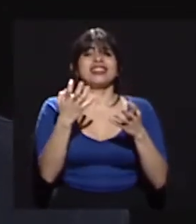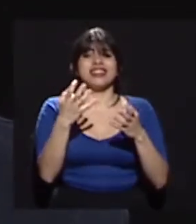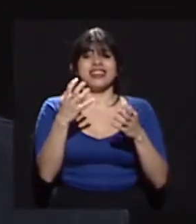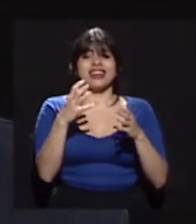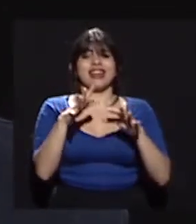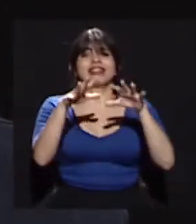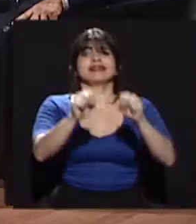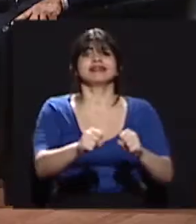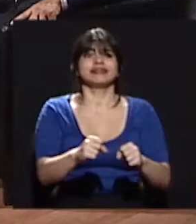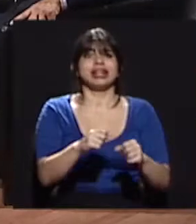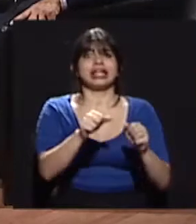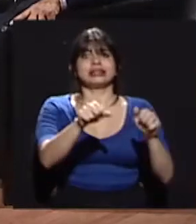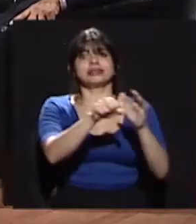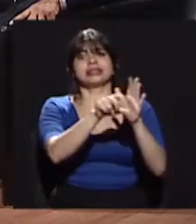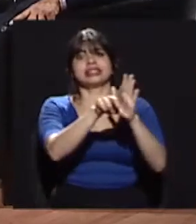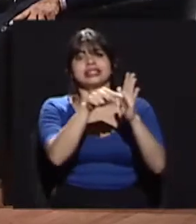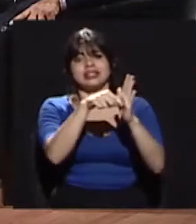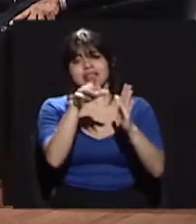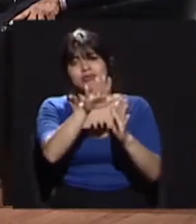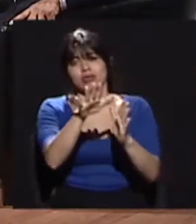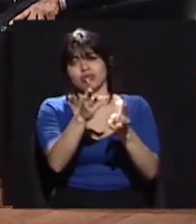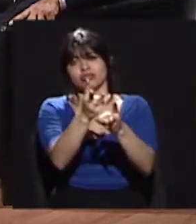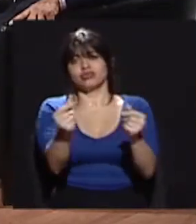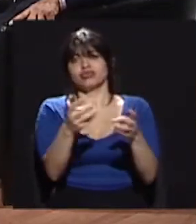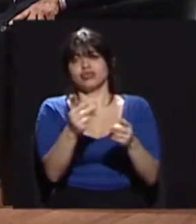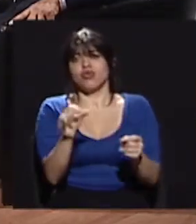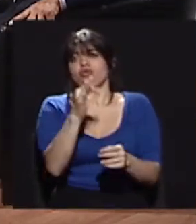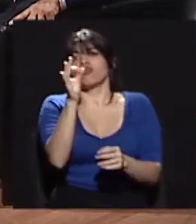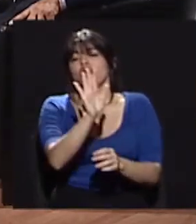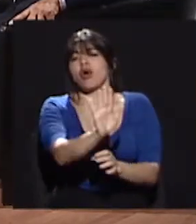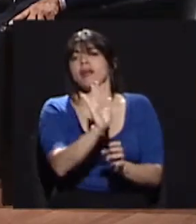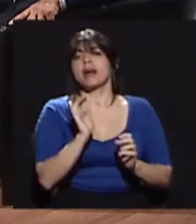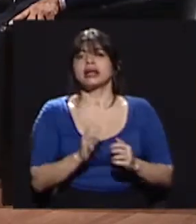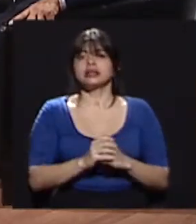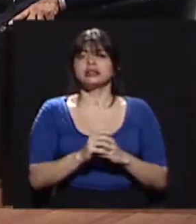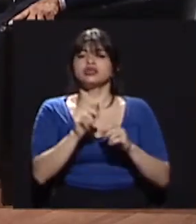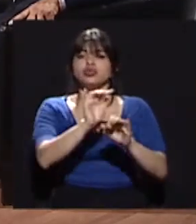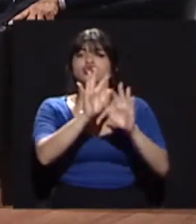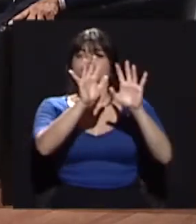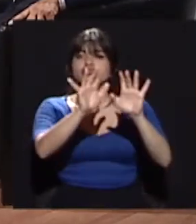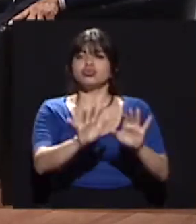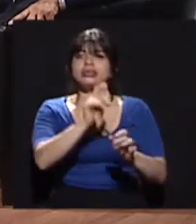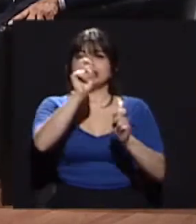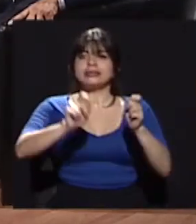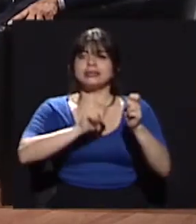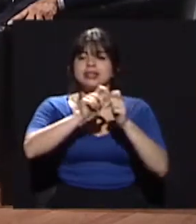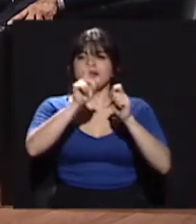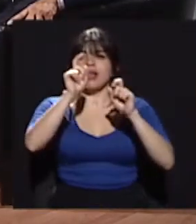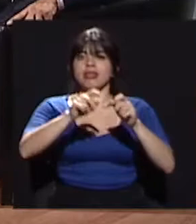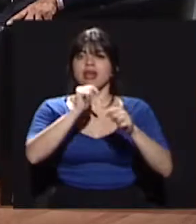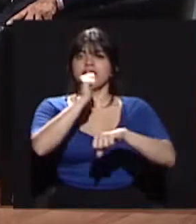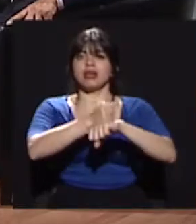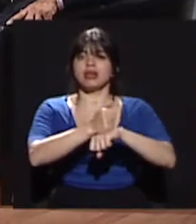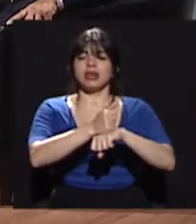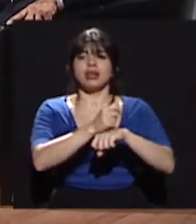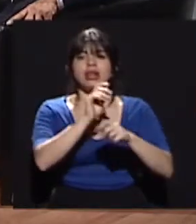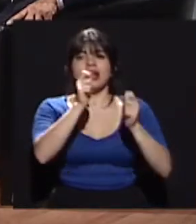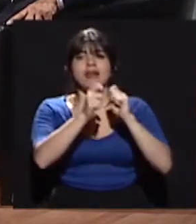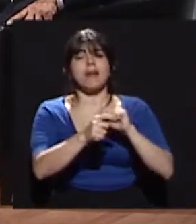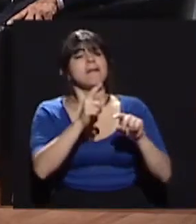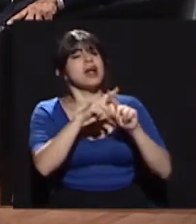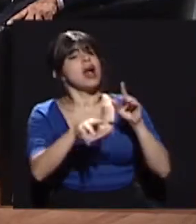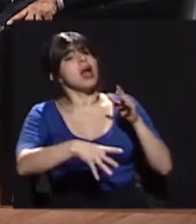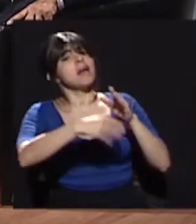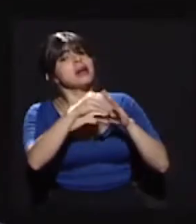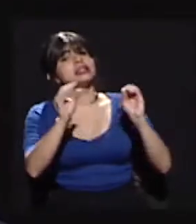majestad de la asamblea legislativa en las resoluciones sobre las formas en que la redacción específica en que deben quedar smer además reforma está